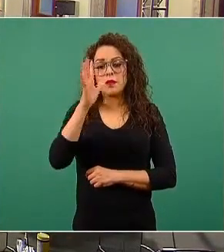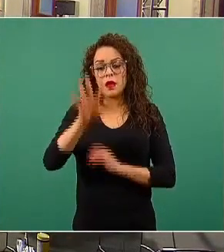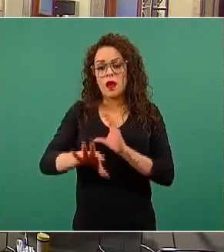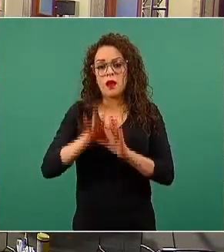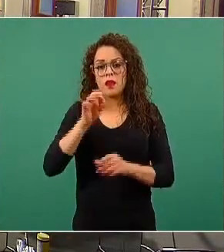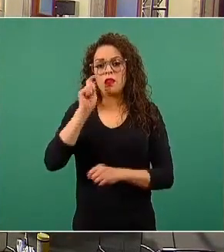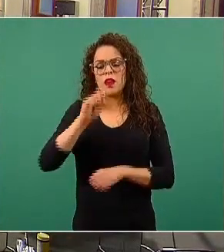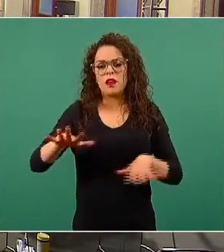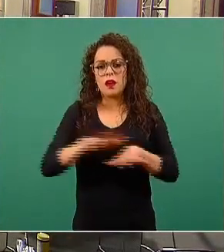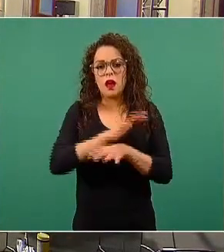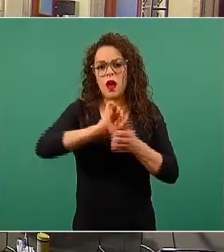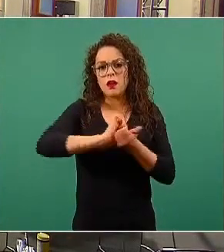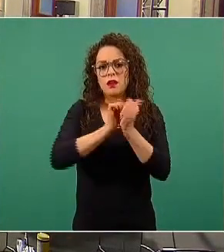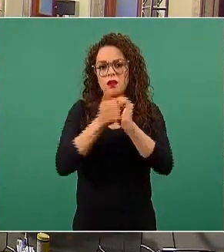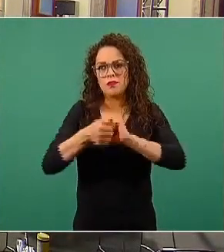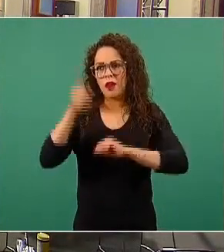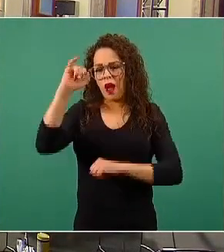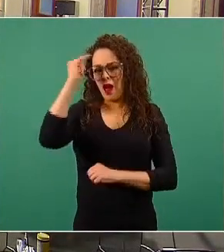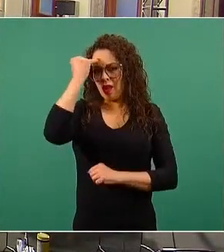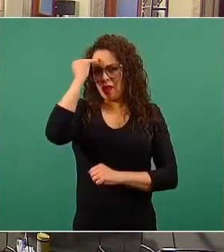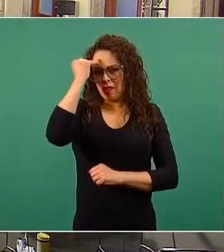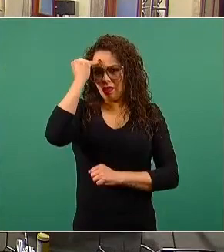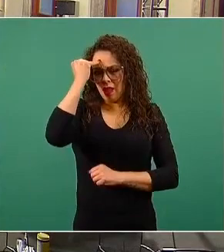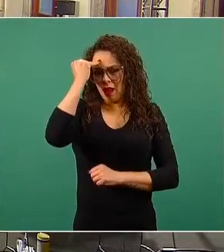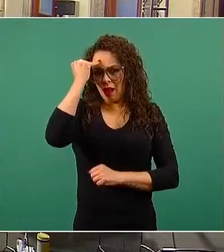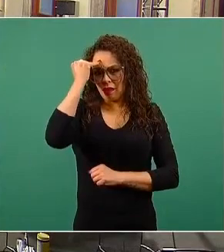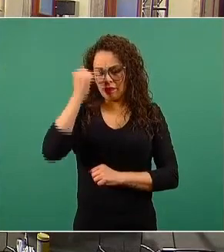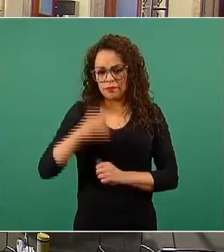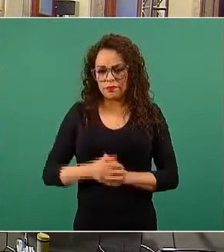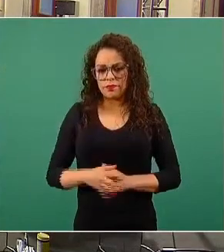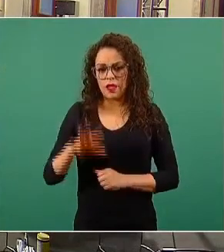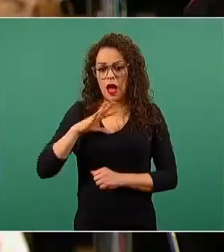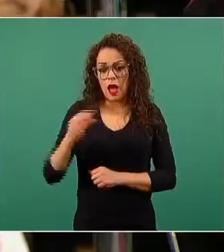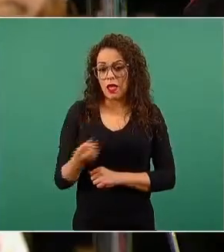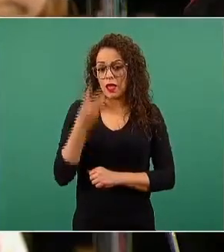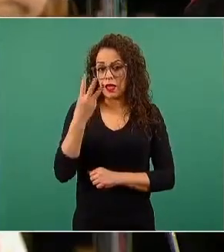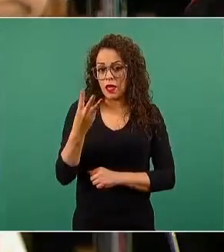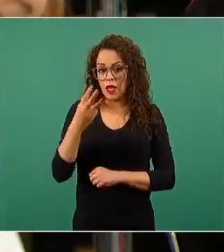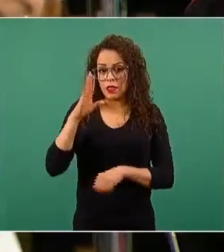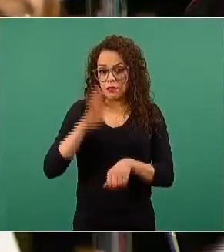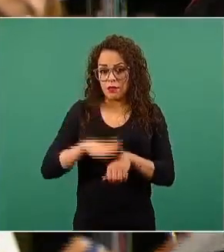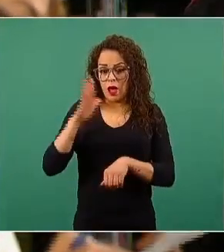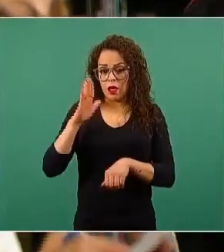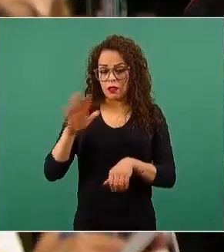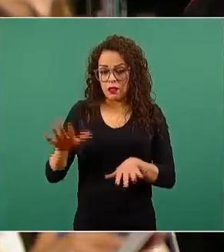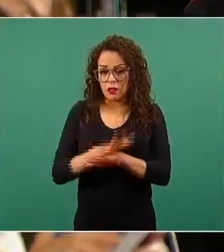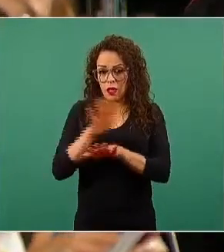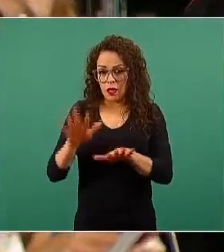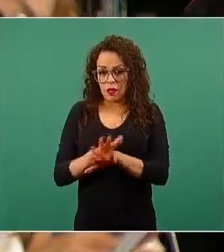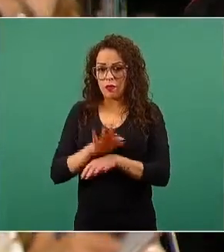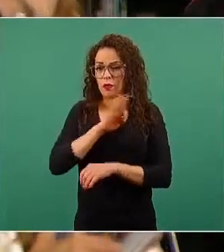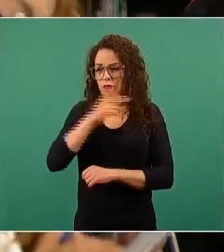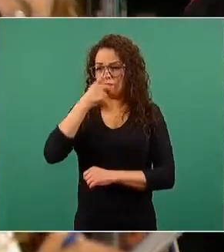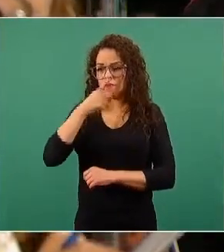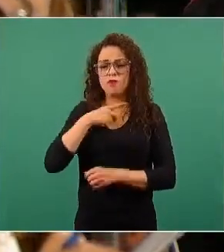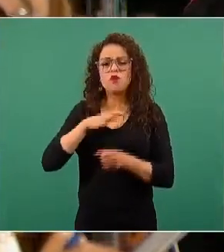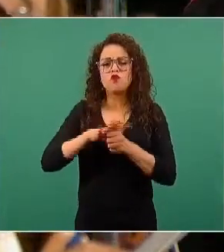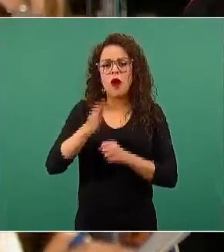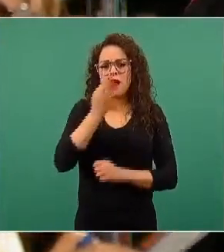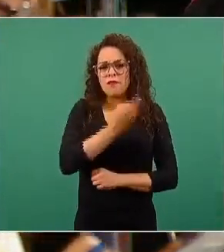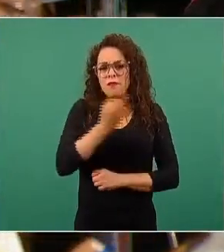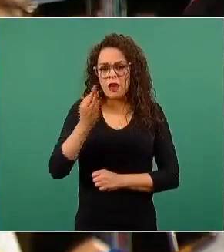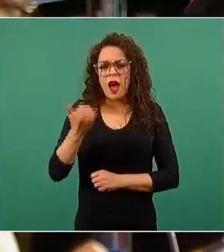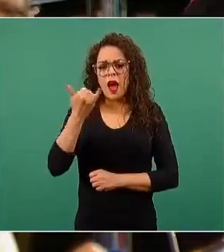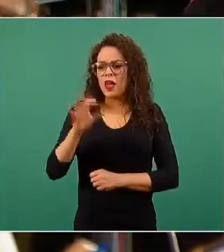la variante India. Ahora tenemos 3 casos más. ¿Nos puede decir de qué fechas son y qué significa estos